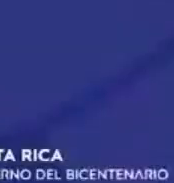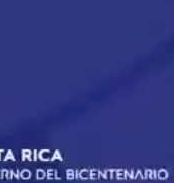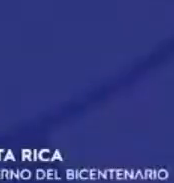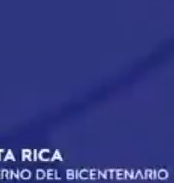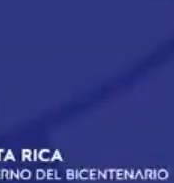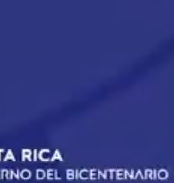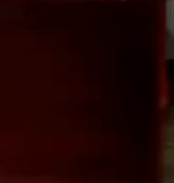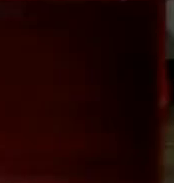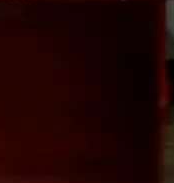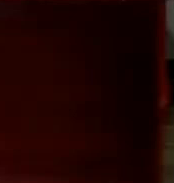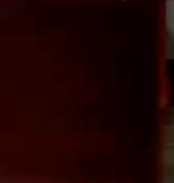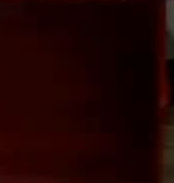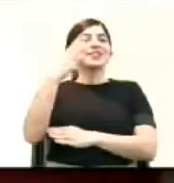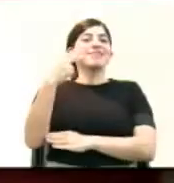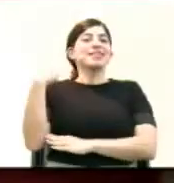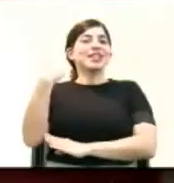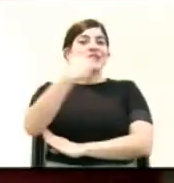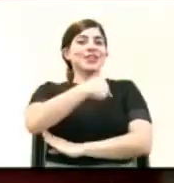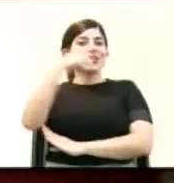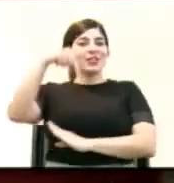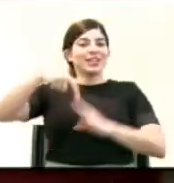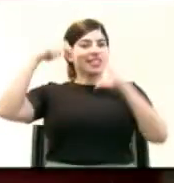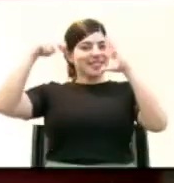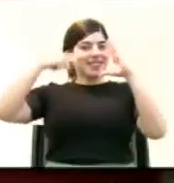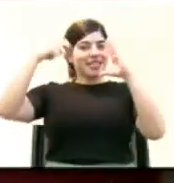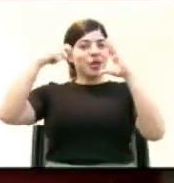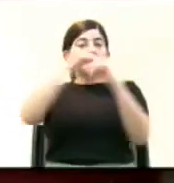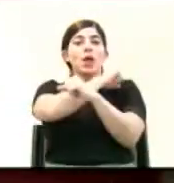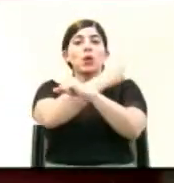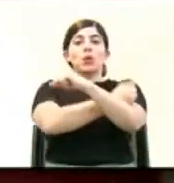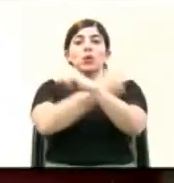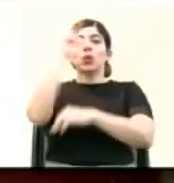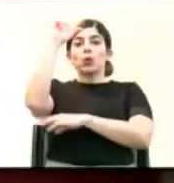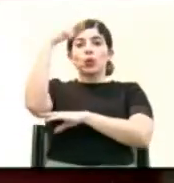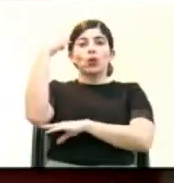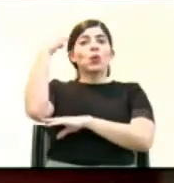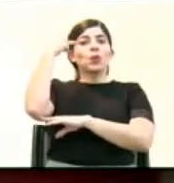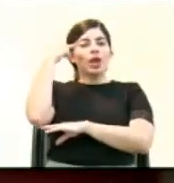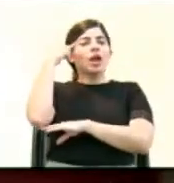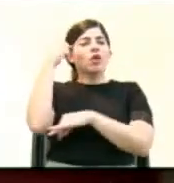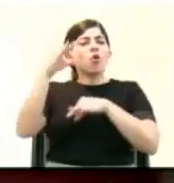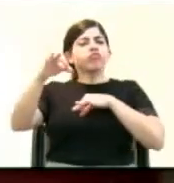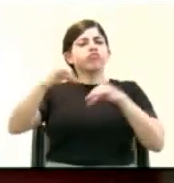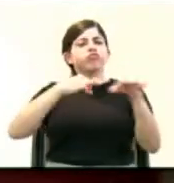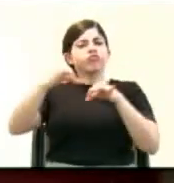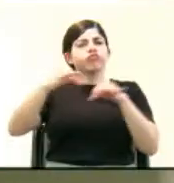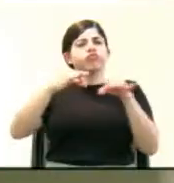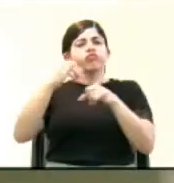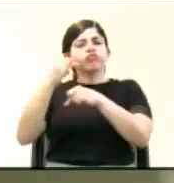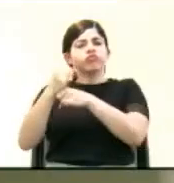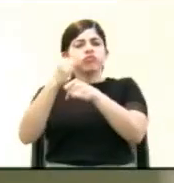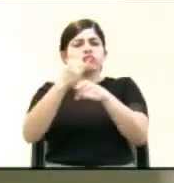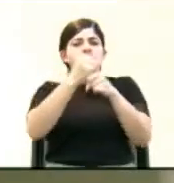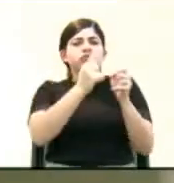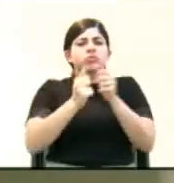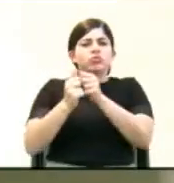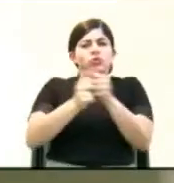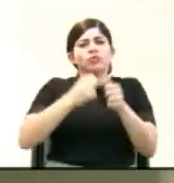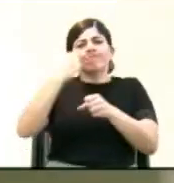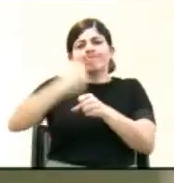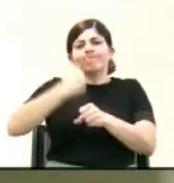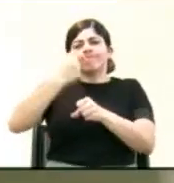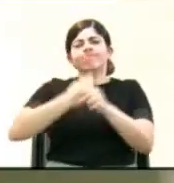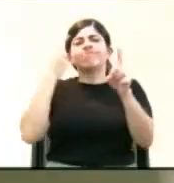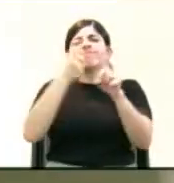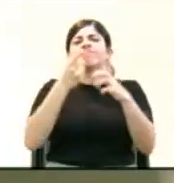Muy buenas tardes a quienes nos sintonizan en esta transmisión en donde las autoridades de gobierno detallan el trabajo interinstitucional que se realiza